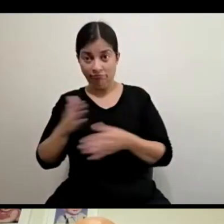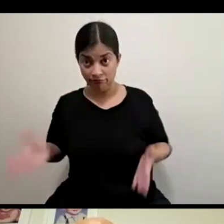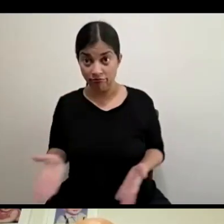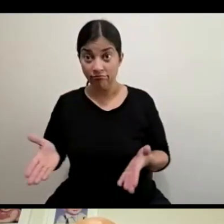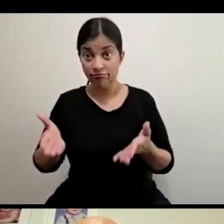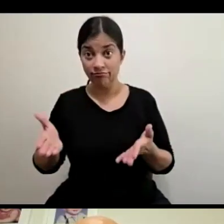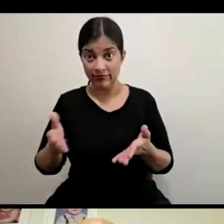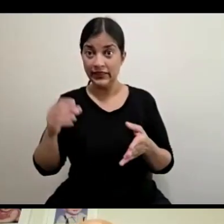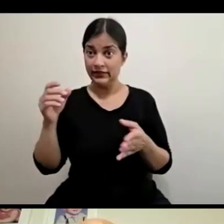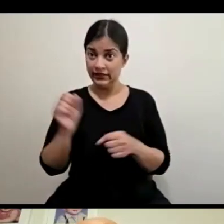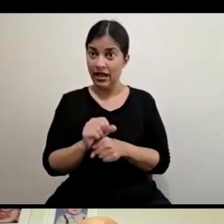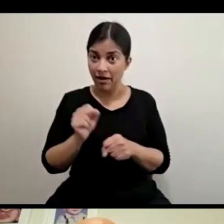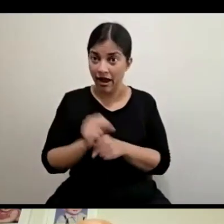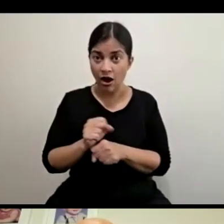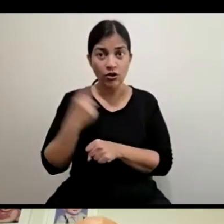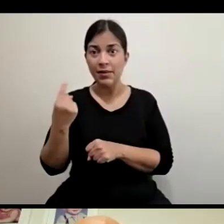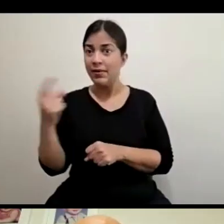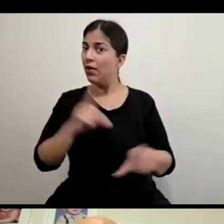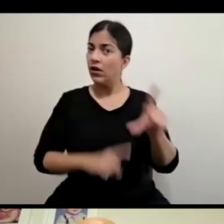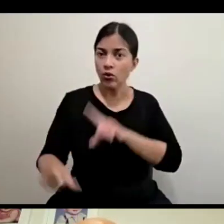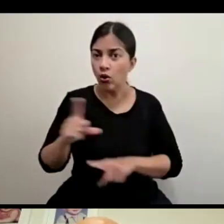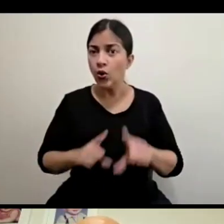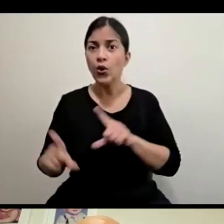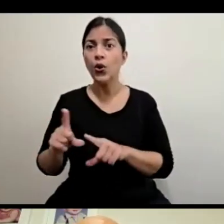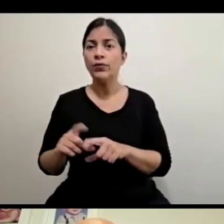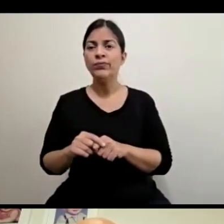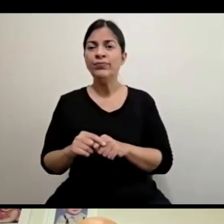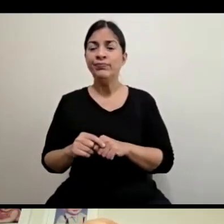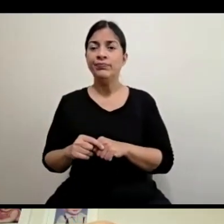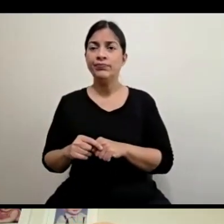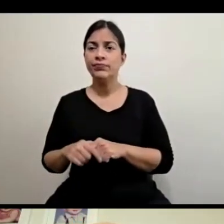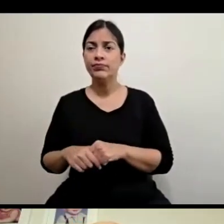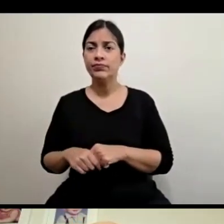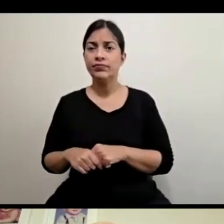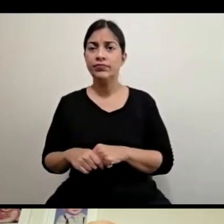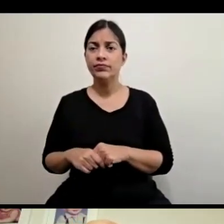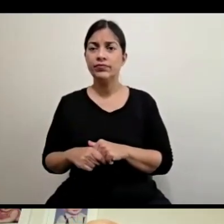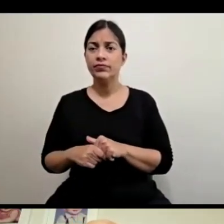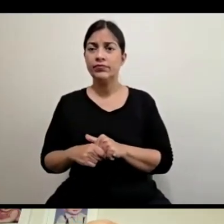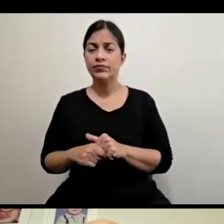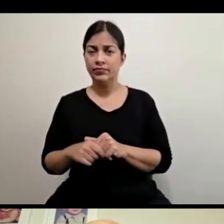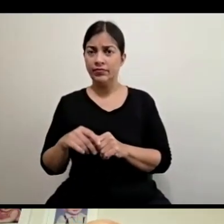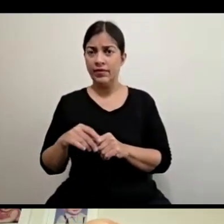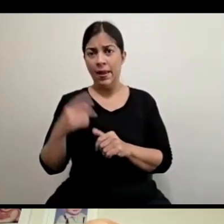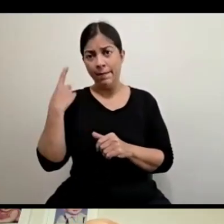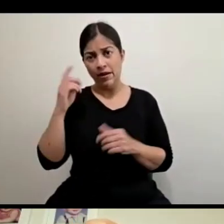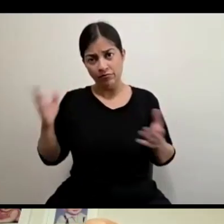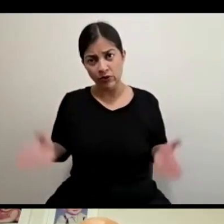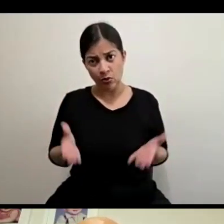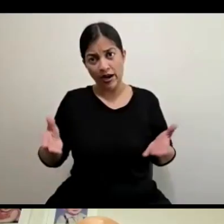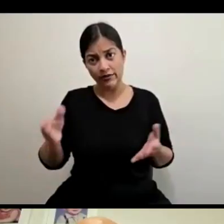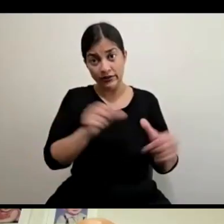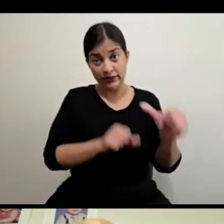ese trabajo y me tenían siempre en el laboratorio y un poco estimulando, ¿verdad?, en la ciencia,